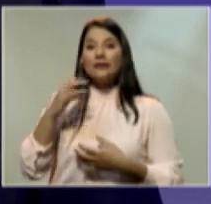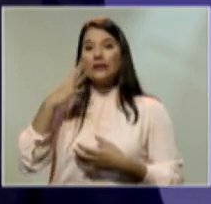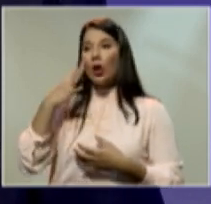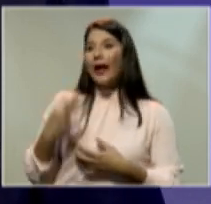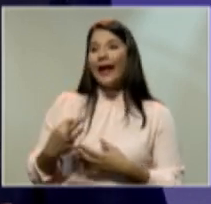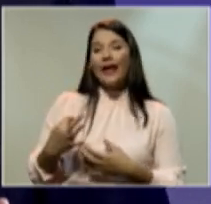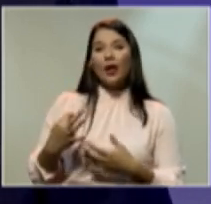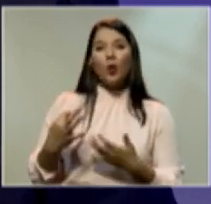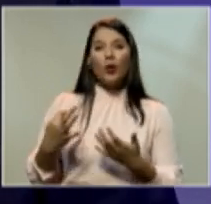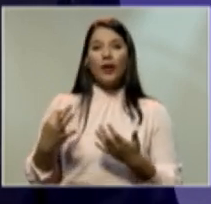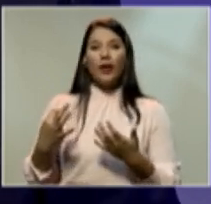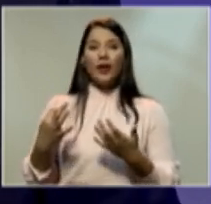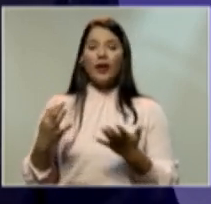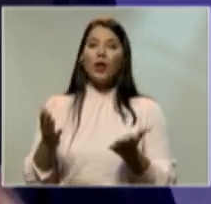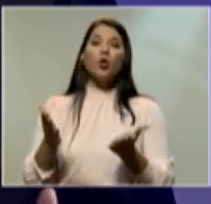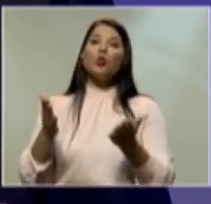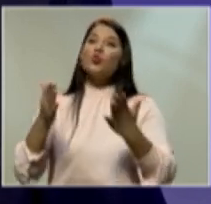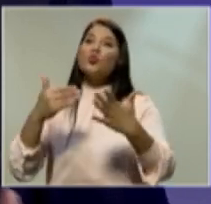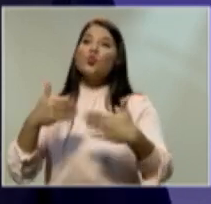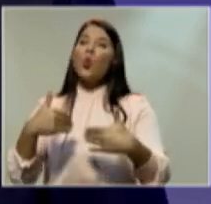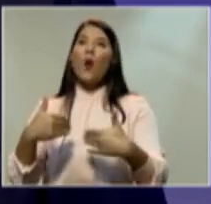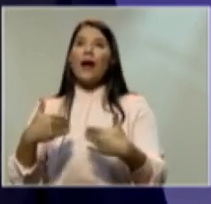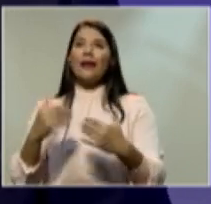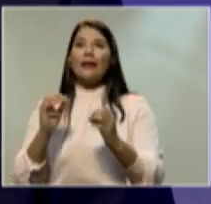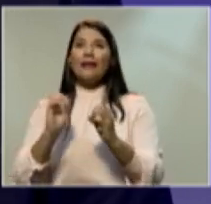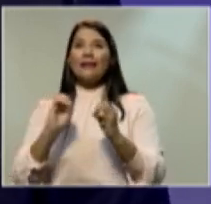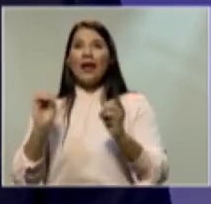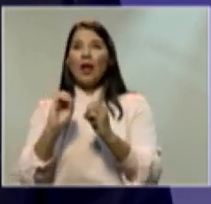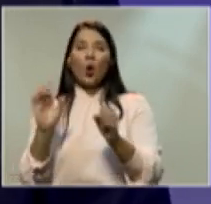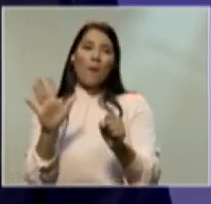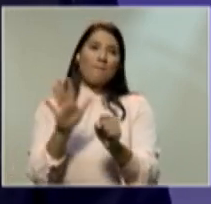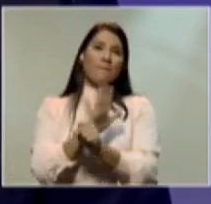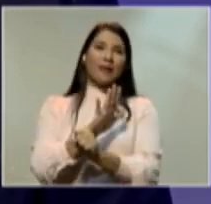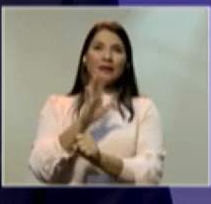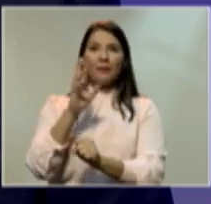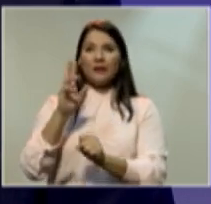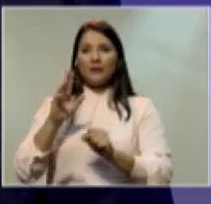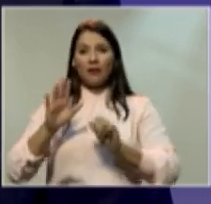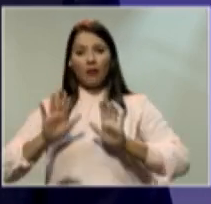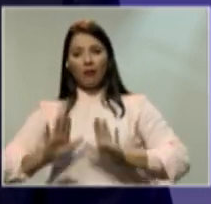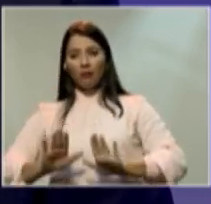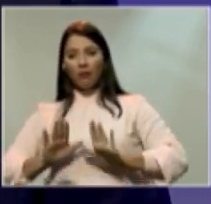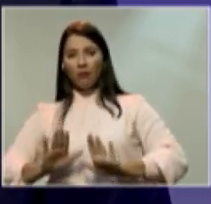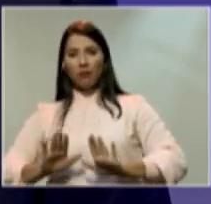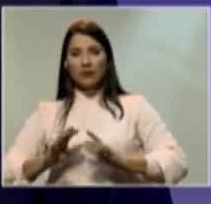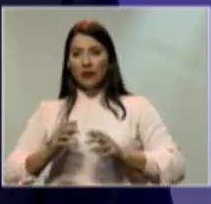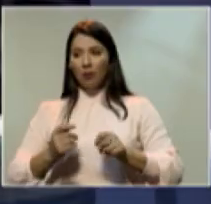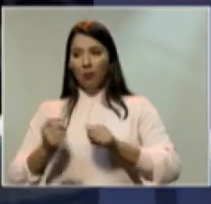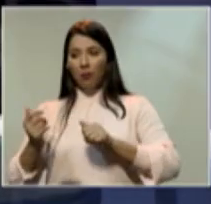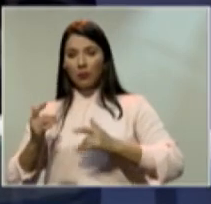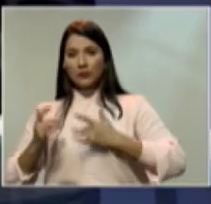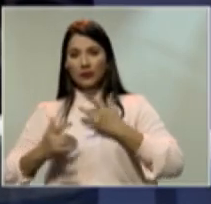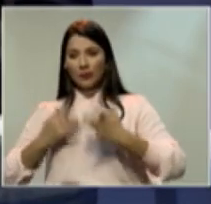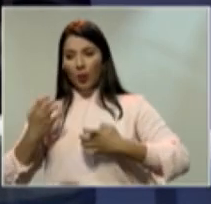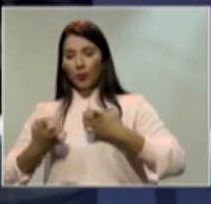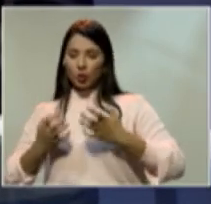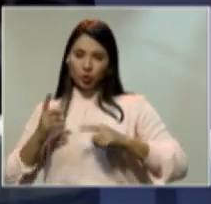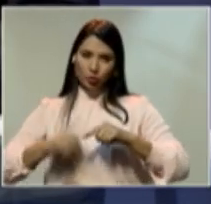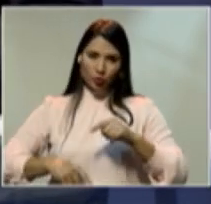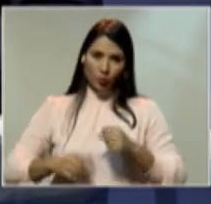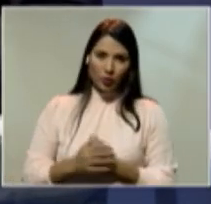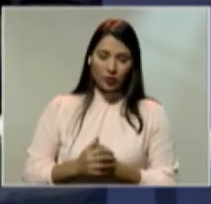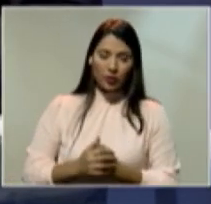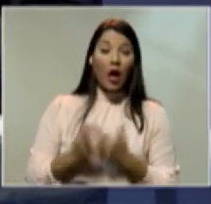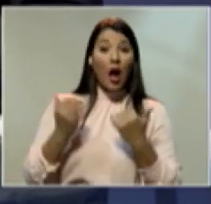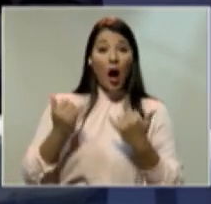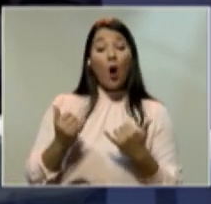totalmente racional y ajena a las emociones y a los sentimientos. Las investigaciones en neurociencias y en ciencias cognitivas